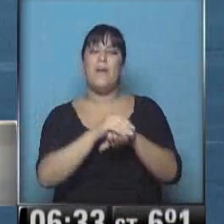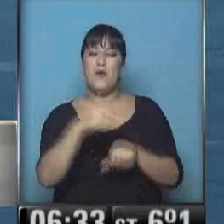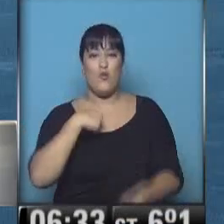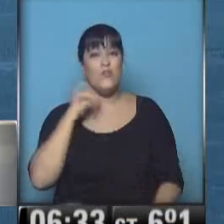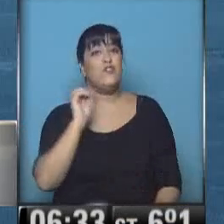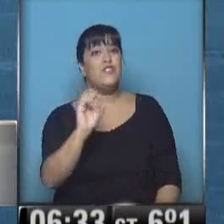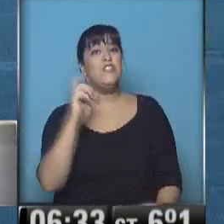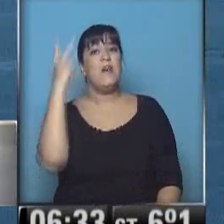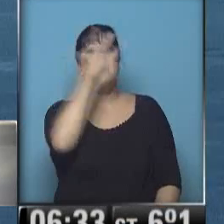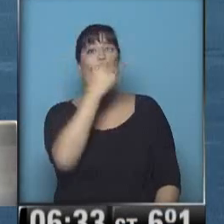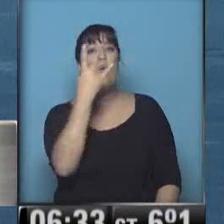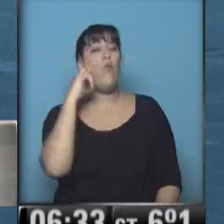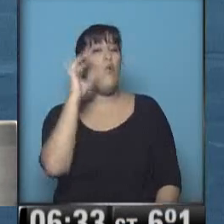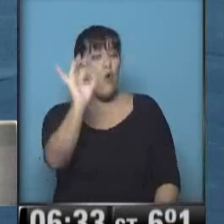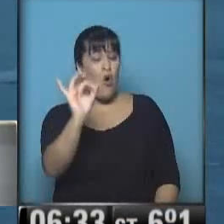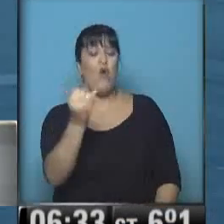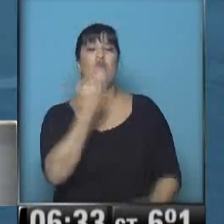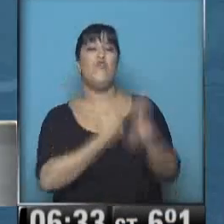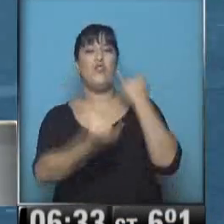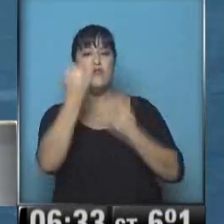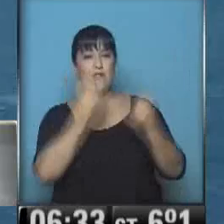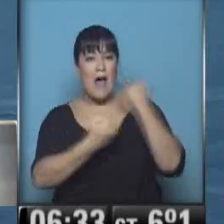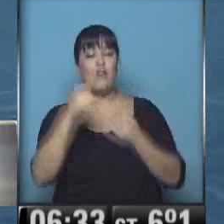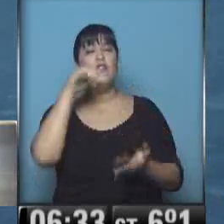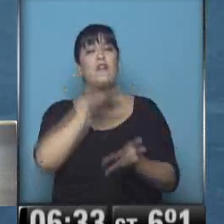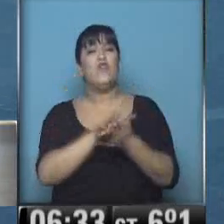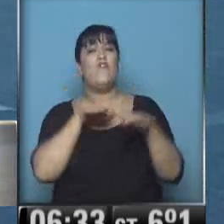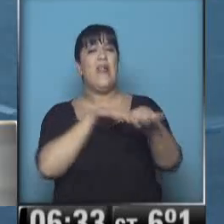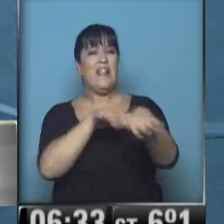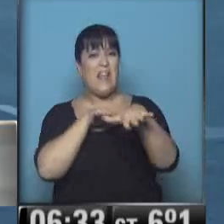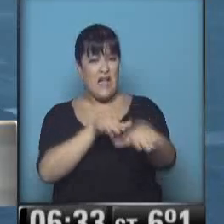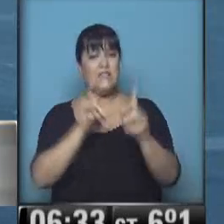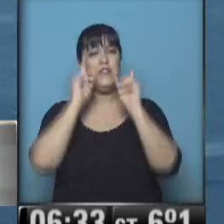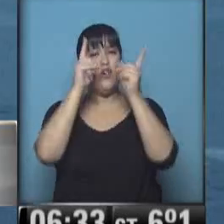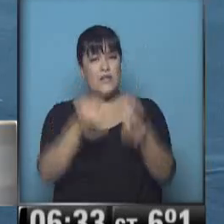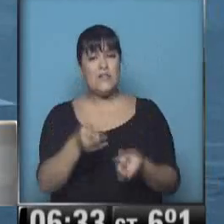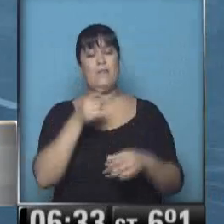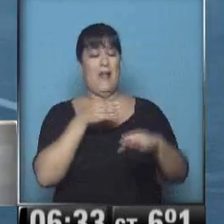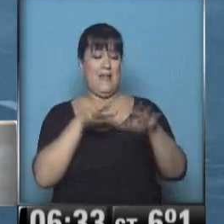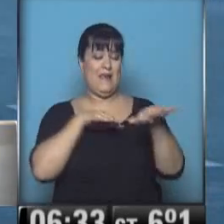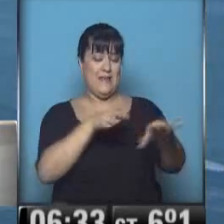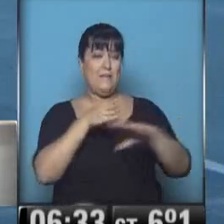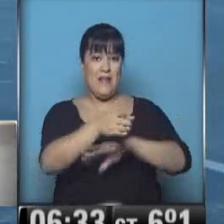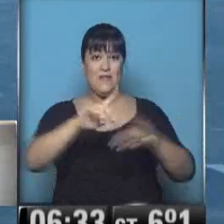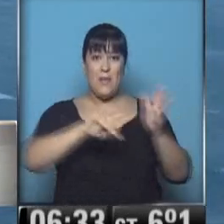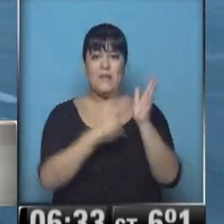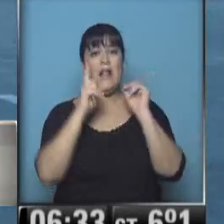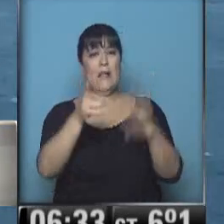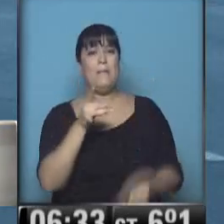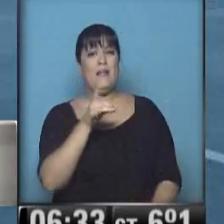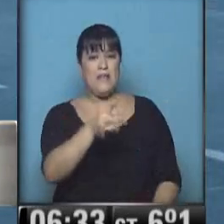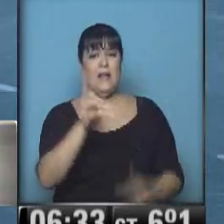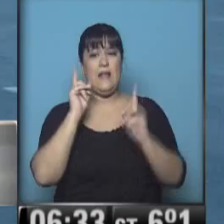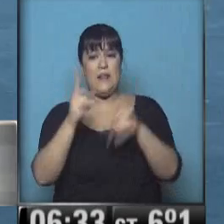Palamara, que nos cuenta, cuando pasaron 3 minutos de las 6:30, el tránsito en los ingresos a capital, el funcionamiento de los trenes, las